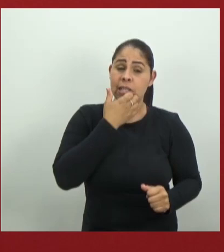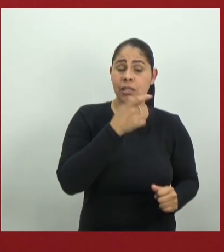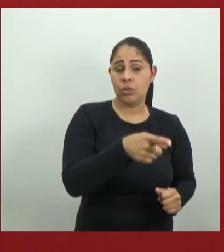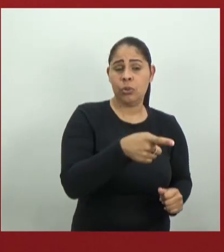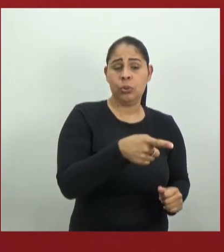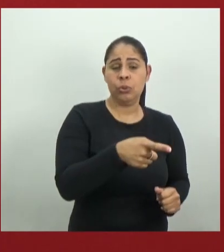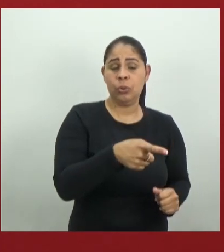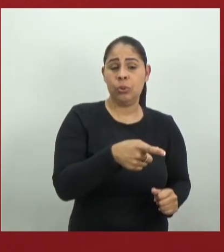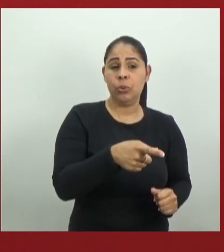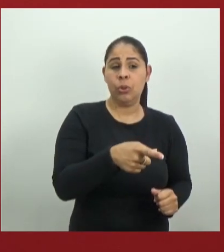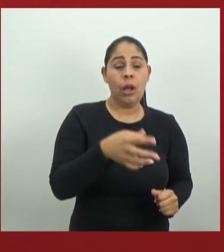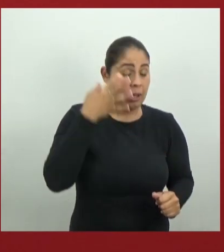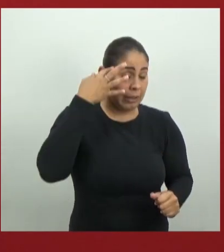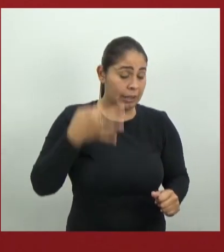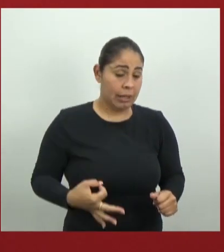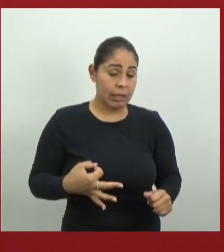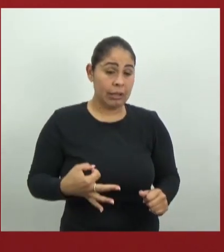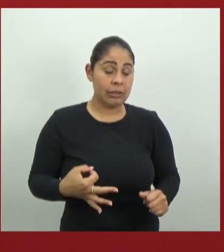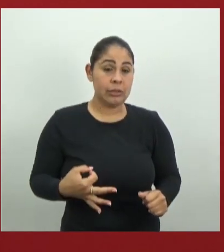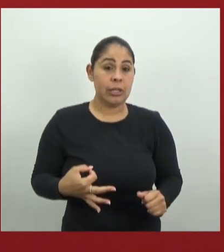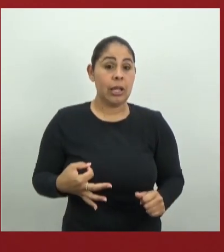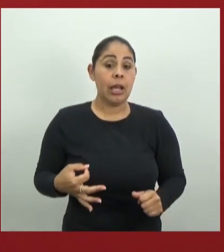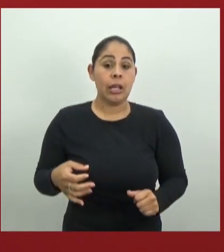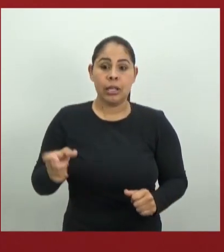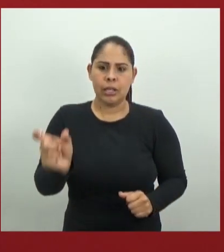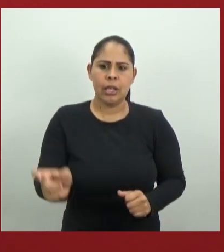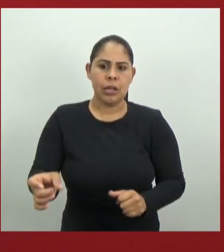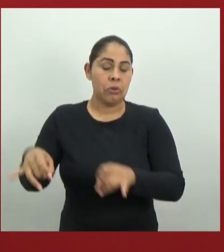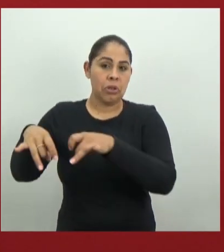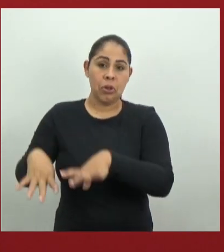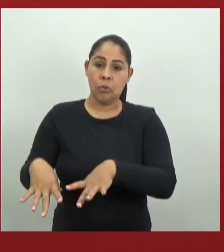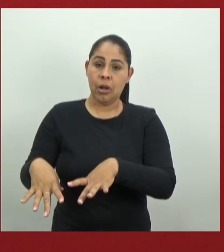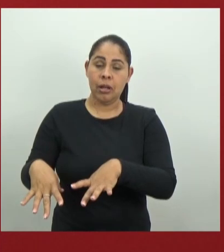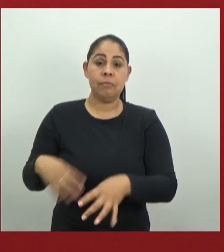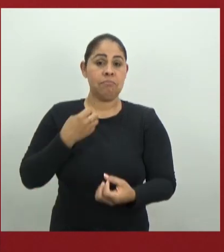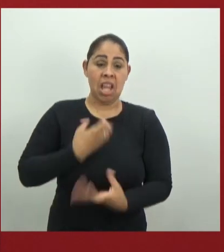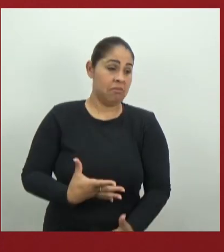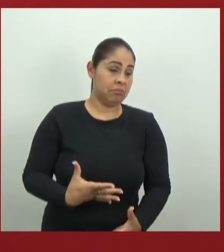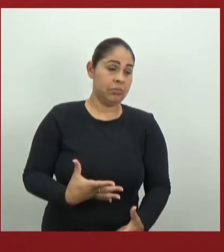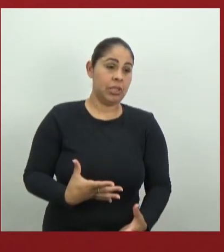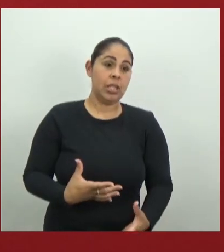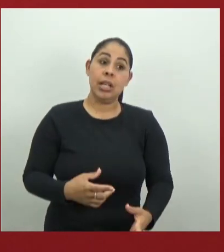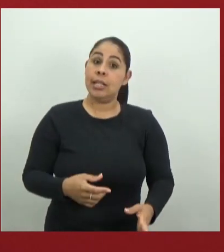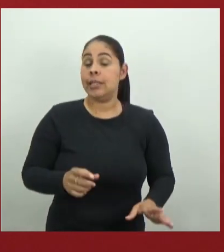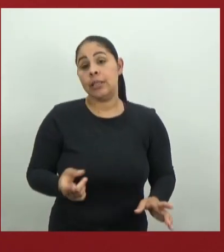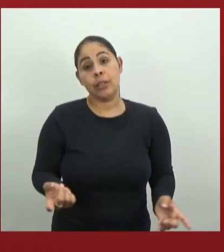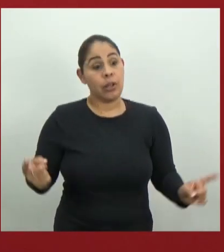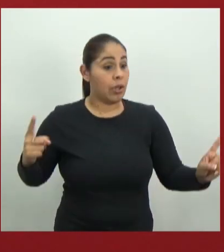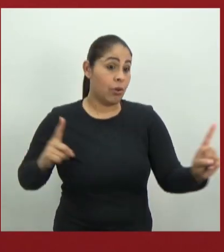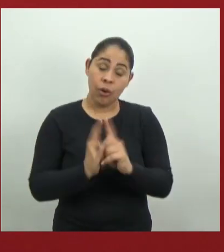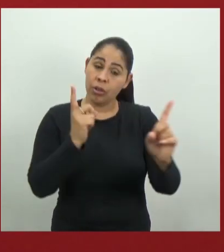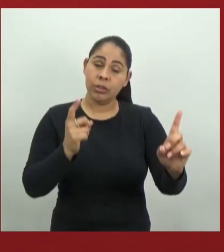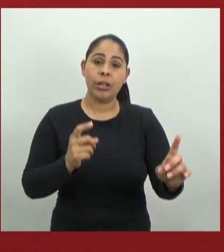ellos creen, ya no es doctrina sana. Y eso es un rollo. Y por eso, donde hay